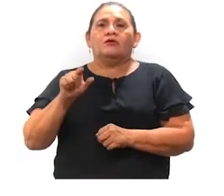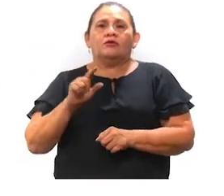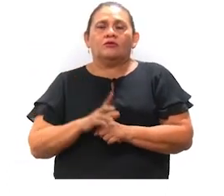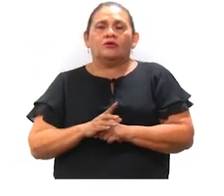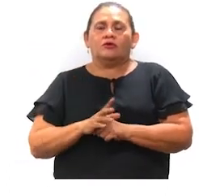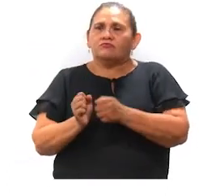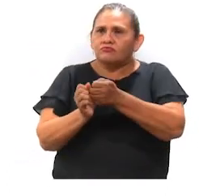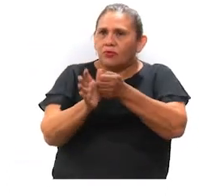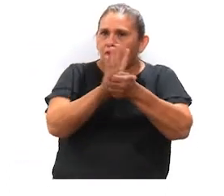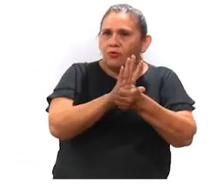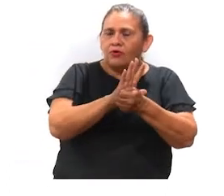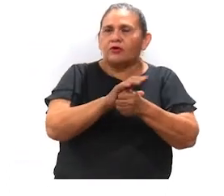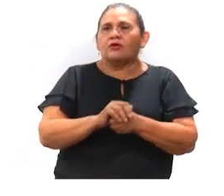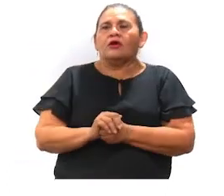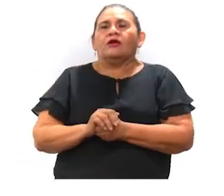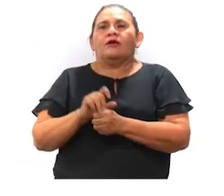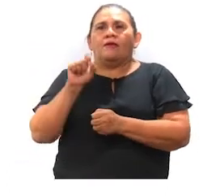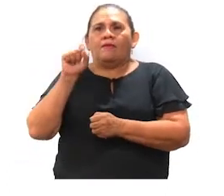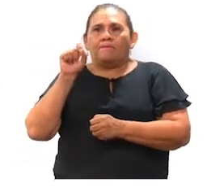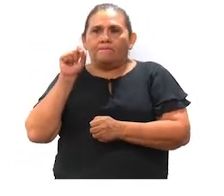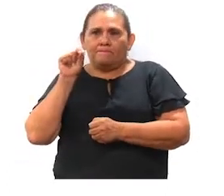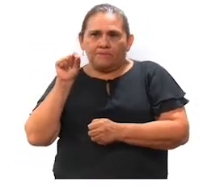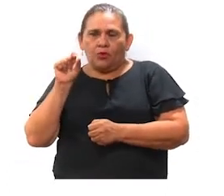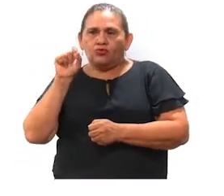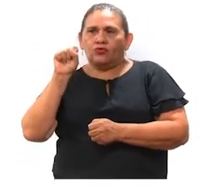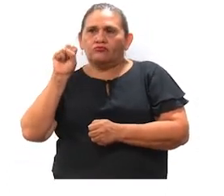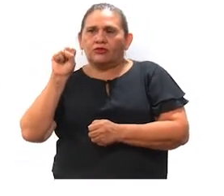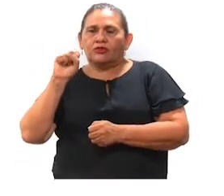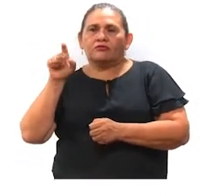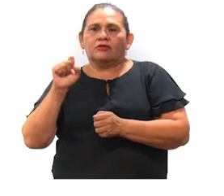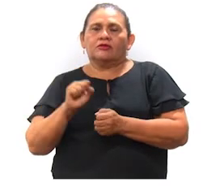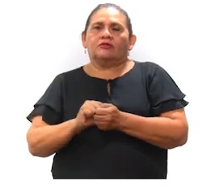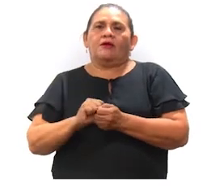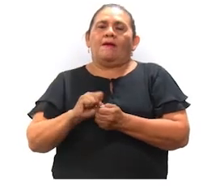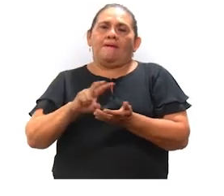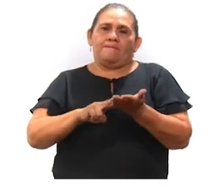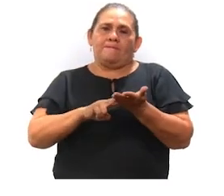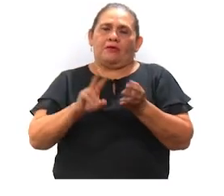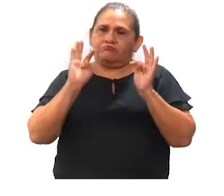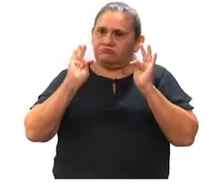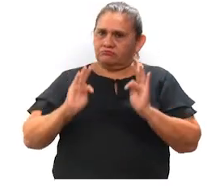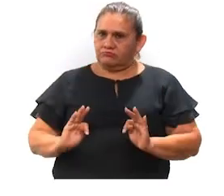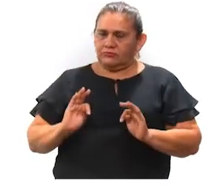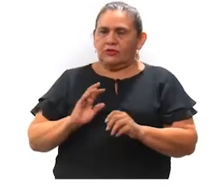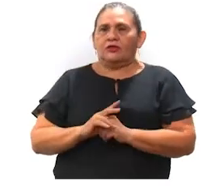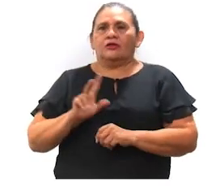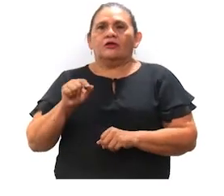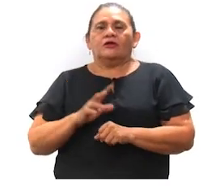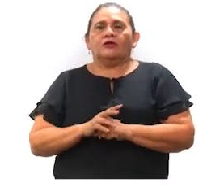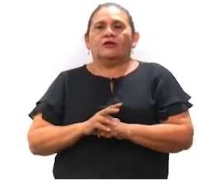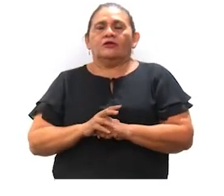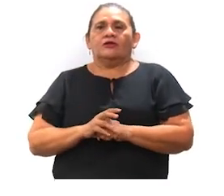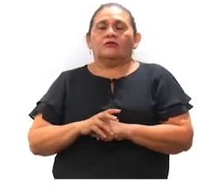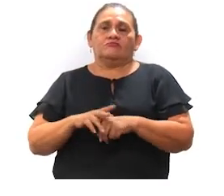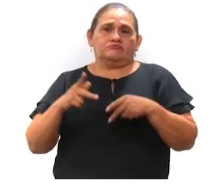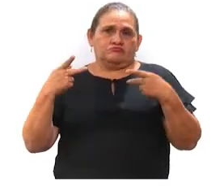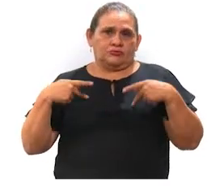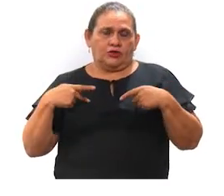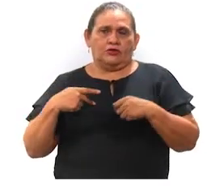contagiosidad del coronavirus es de 0.60. Se encuentra en verde y estable. La positividad de los casos es